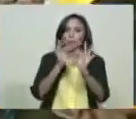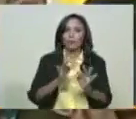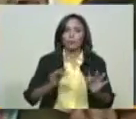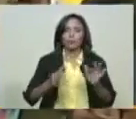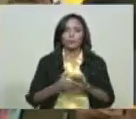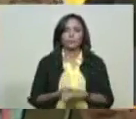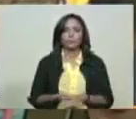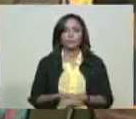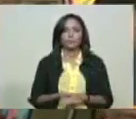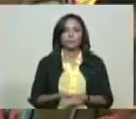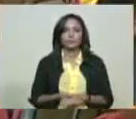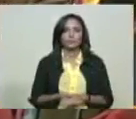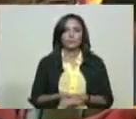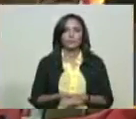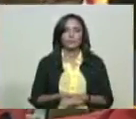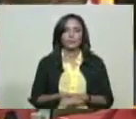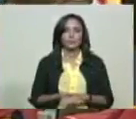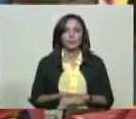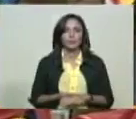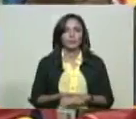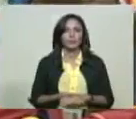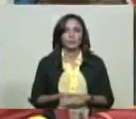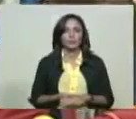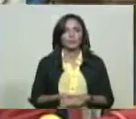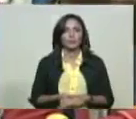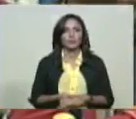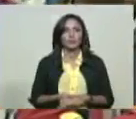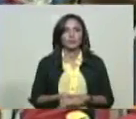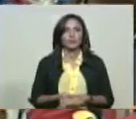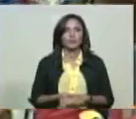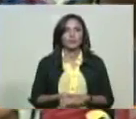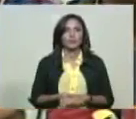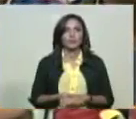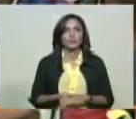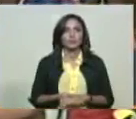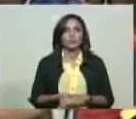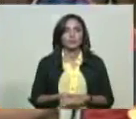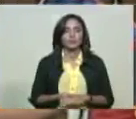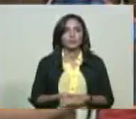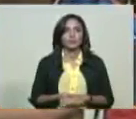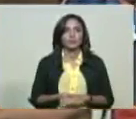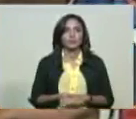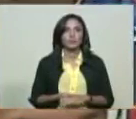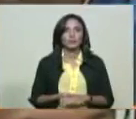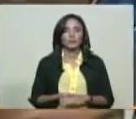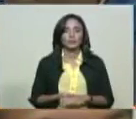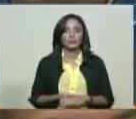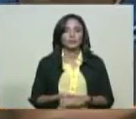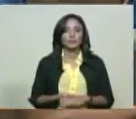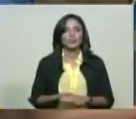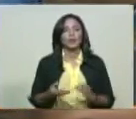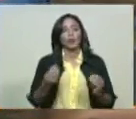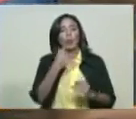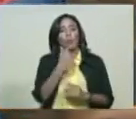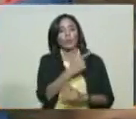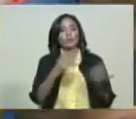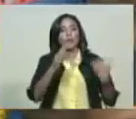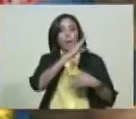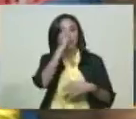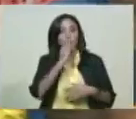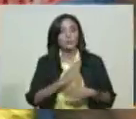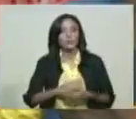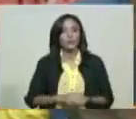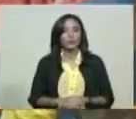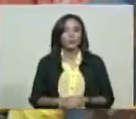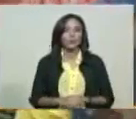en el proyecto de lula pues ya fue la presidenta que lula dejo quien pudiera decir lula la